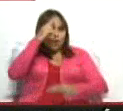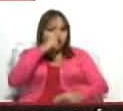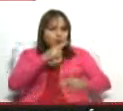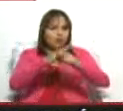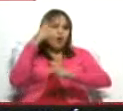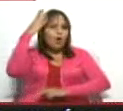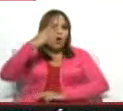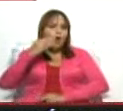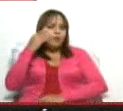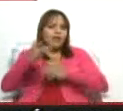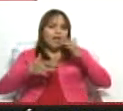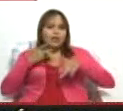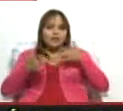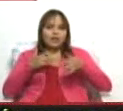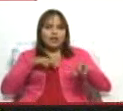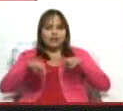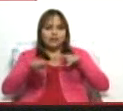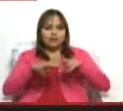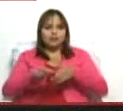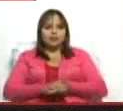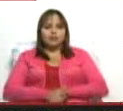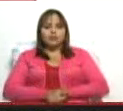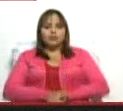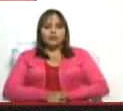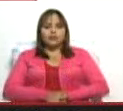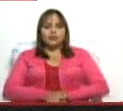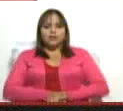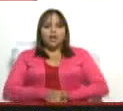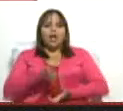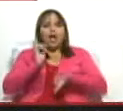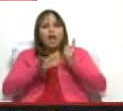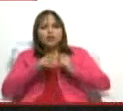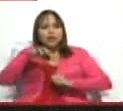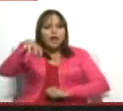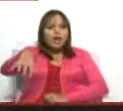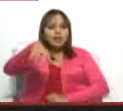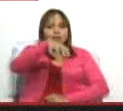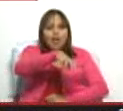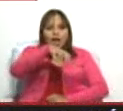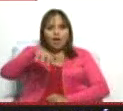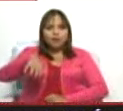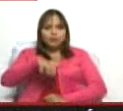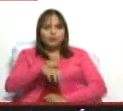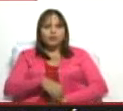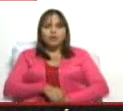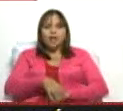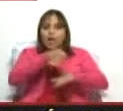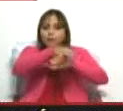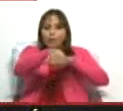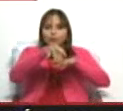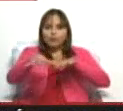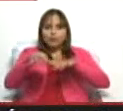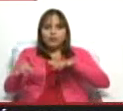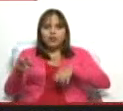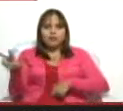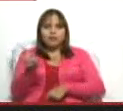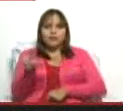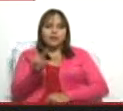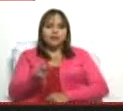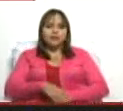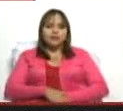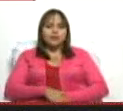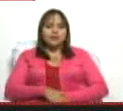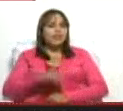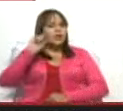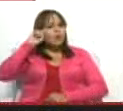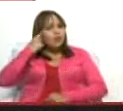actos correspondientes, en algunos estados y municipios de Venezuela, siendo memoria a